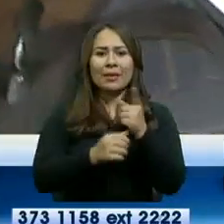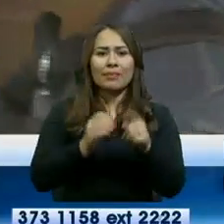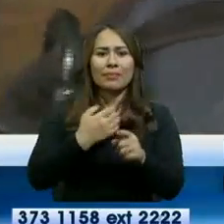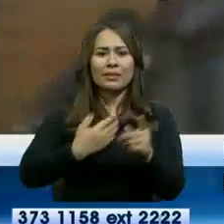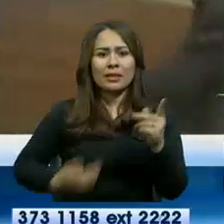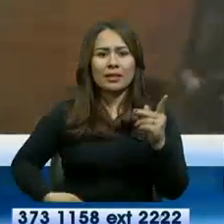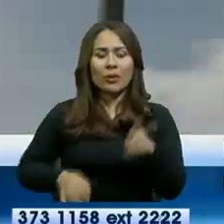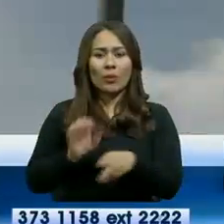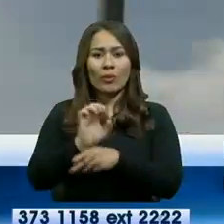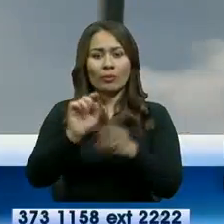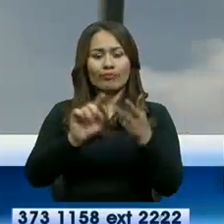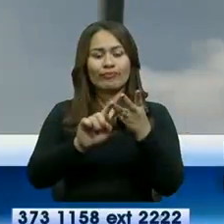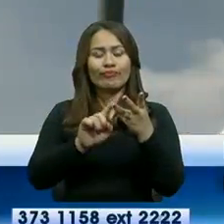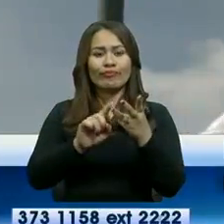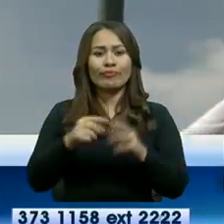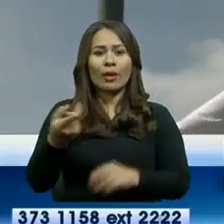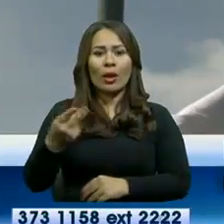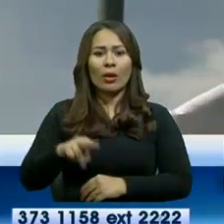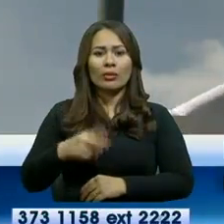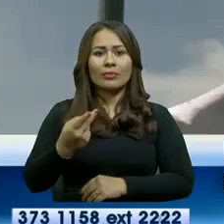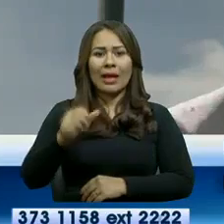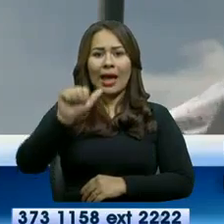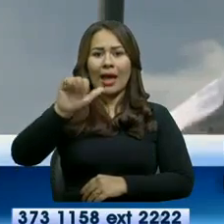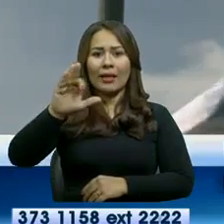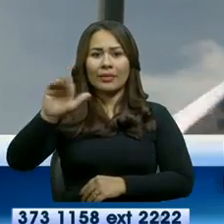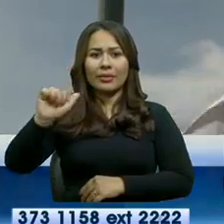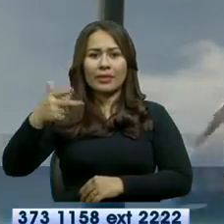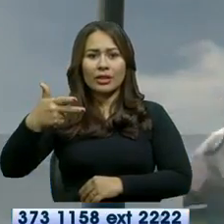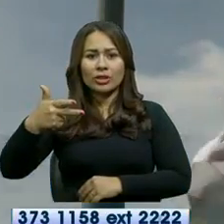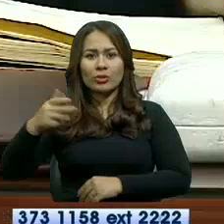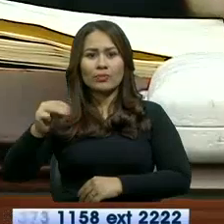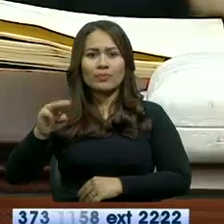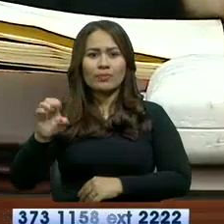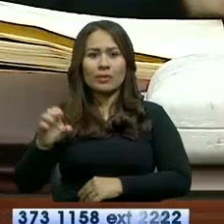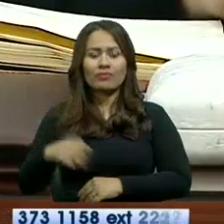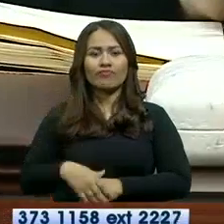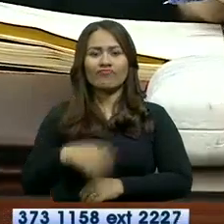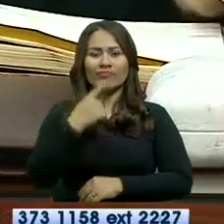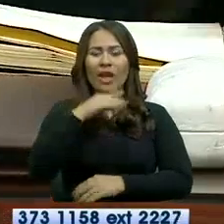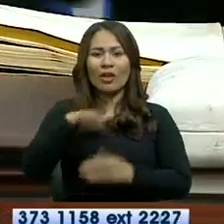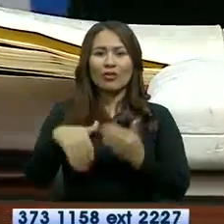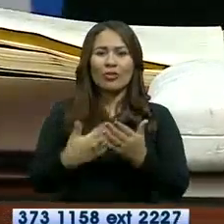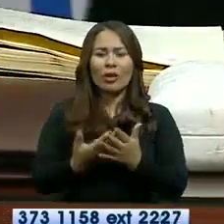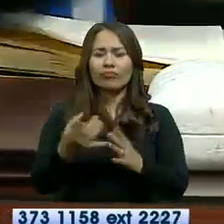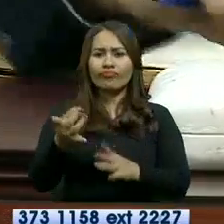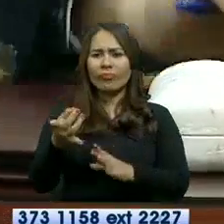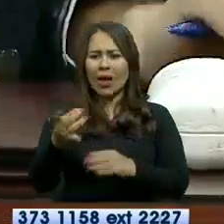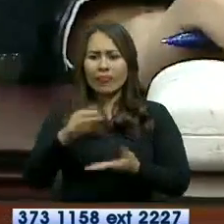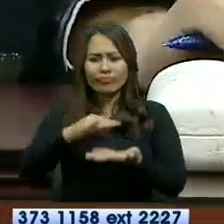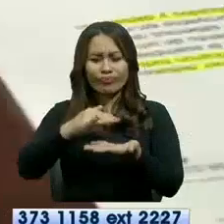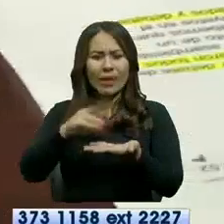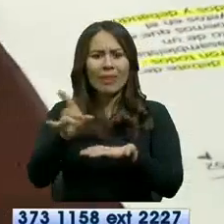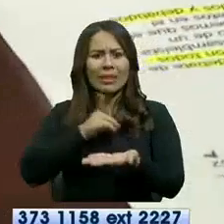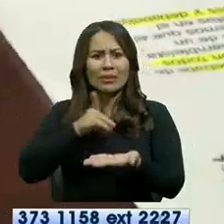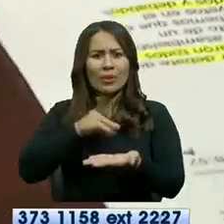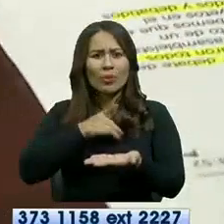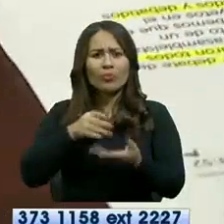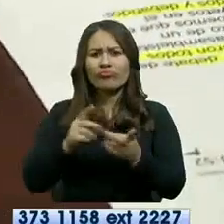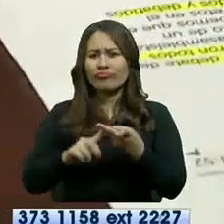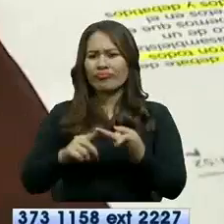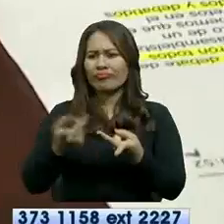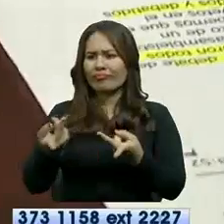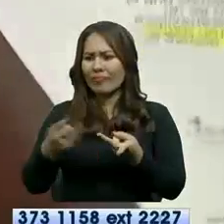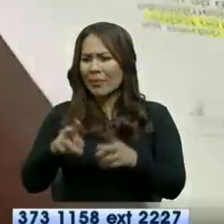Ecuador y otra denominada Attachment. Según la fiscal, todos estos elementos de convicción están relacionados